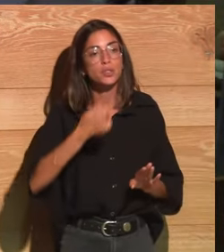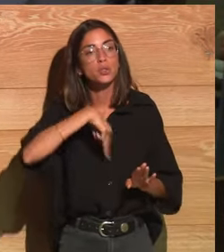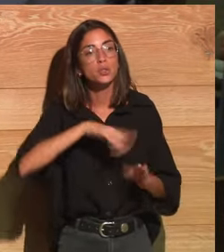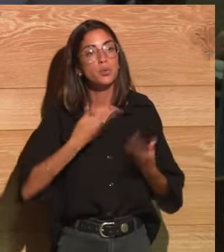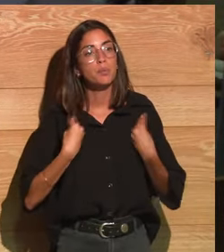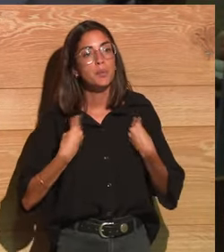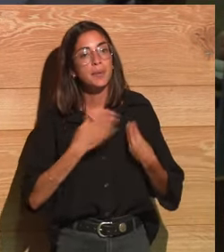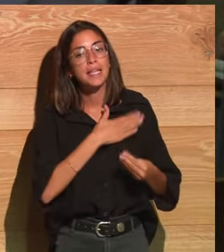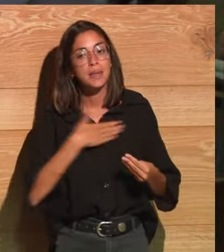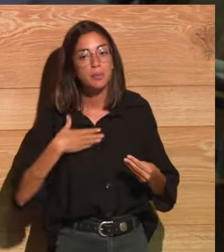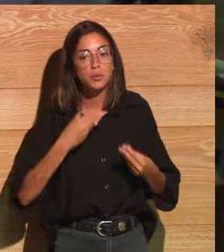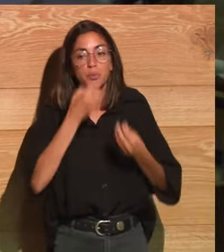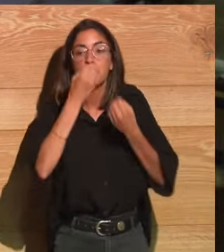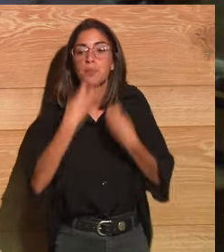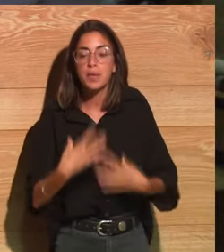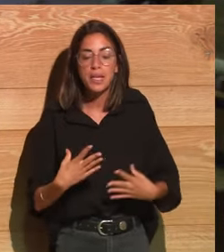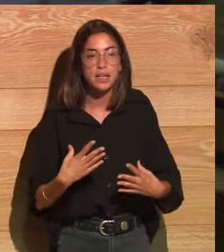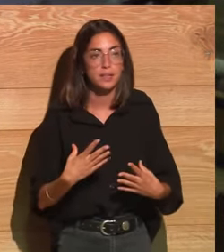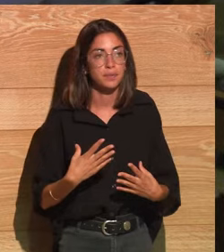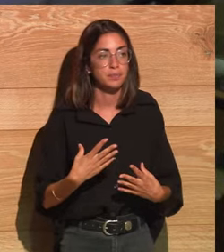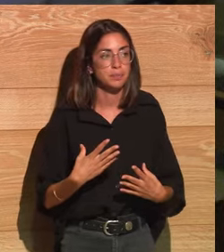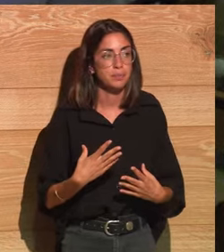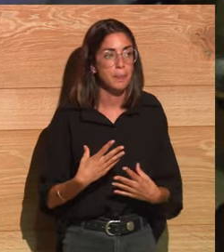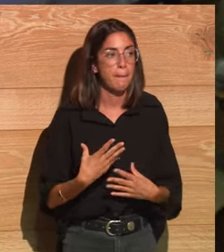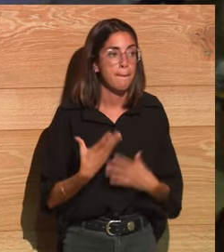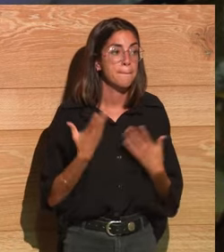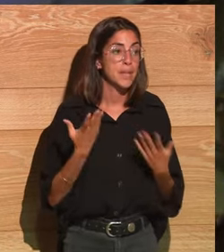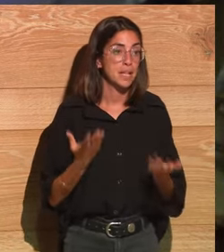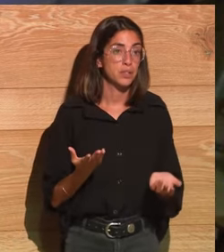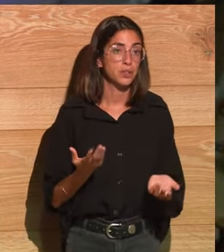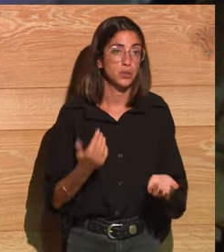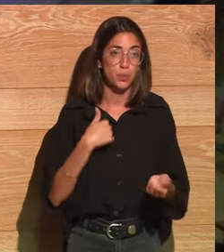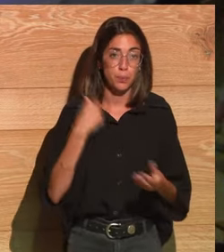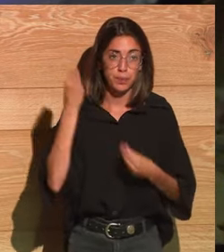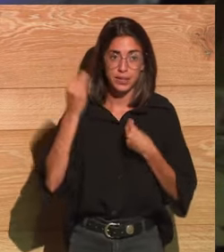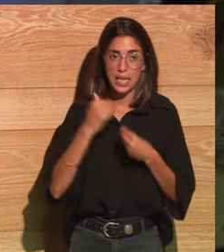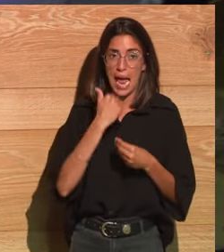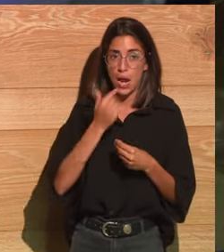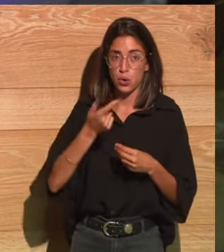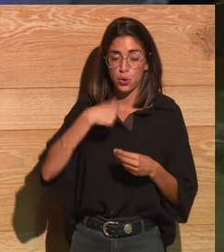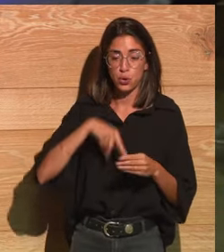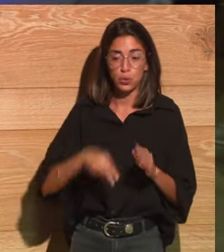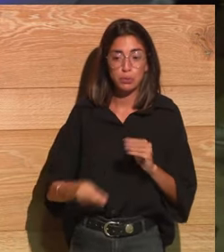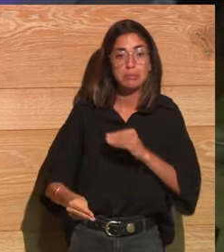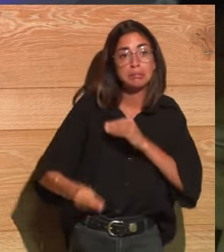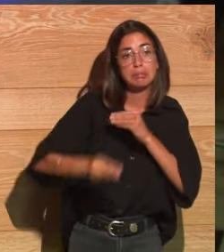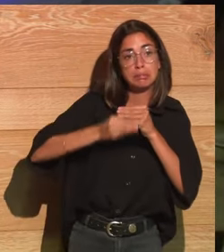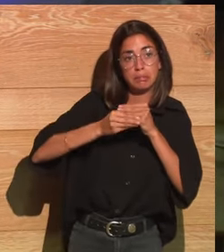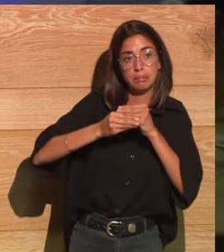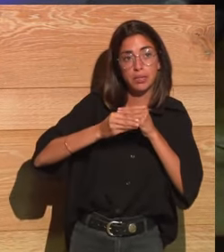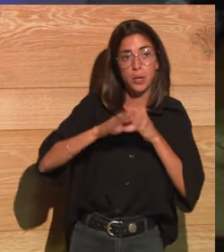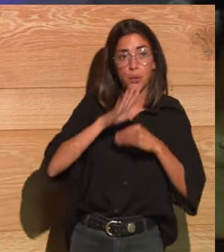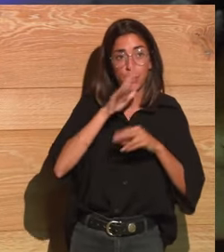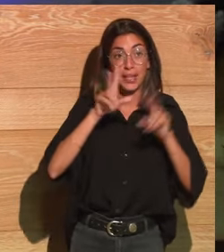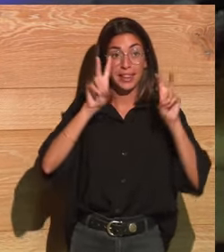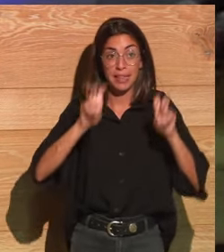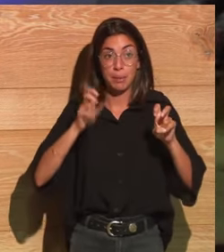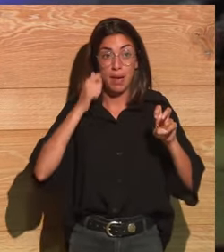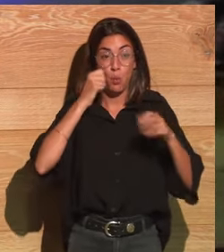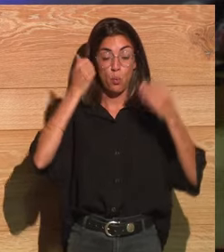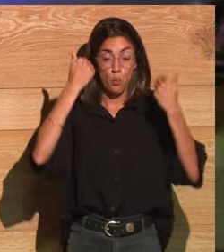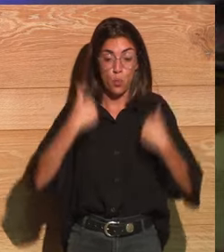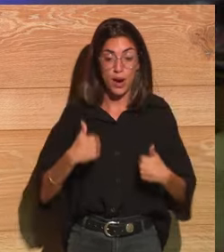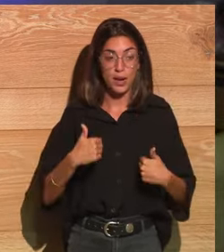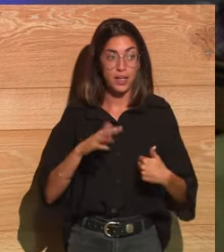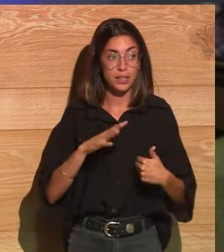queremos vivir realizados y todas esas cosas. Pero bueno, es algo que hemos añadido nosotros, ¿no? Es un asunto de los humanos que dirá la